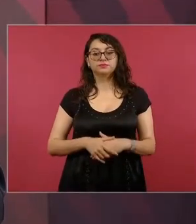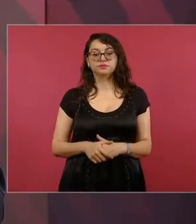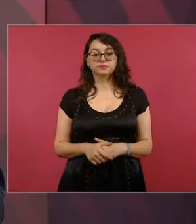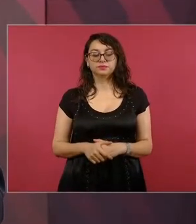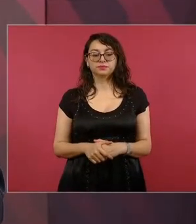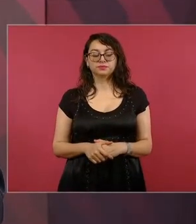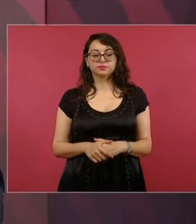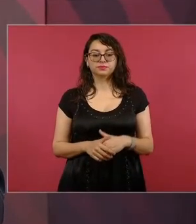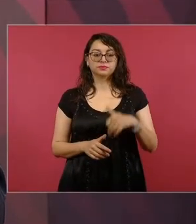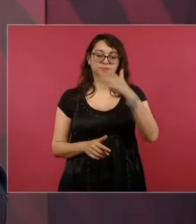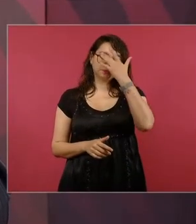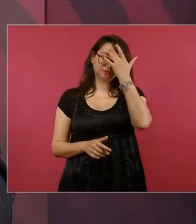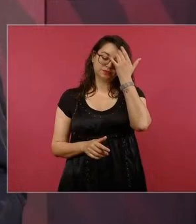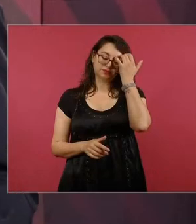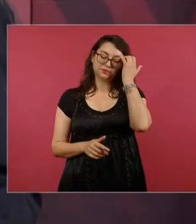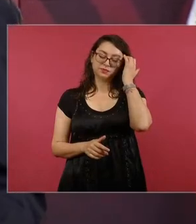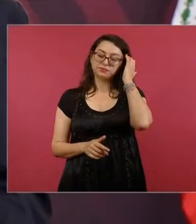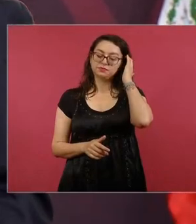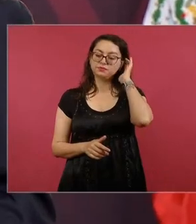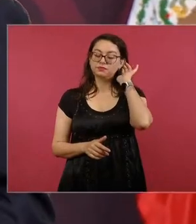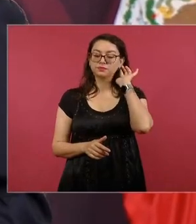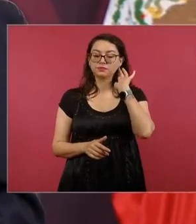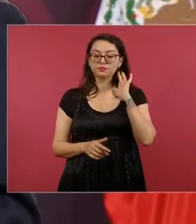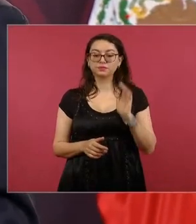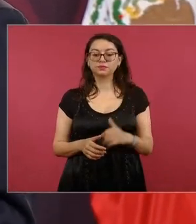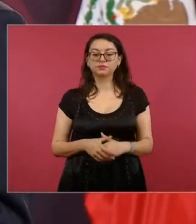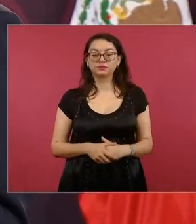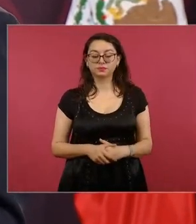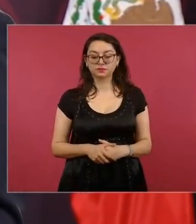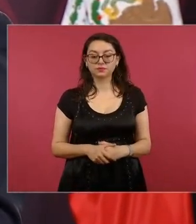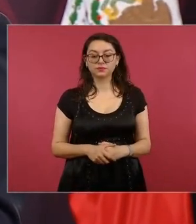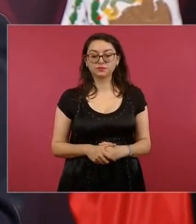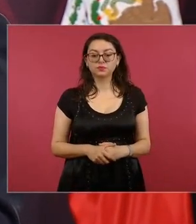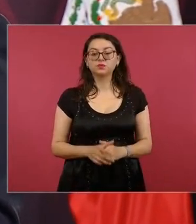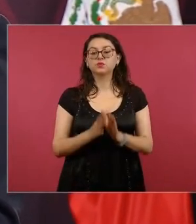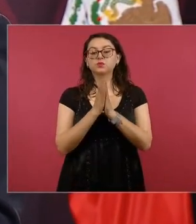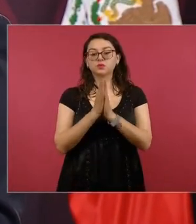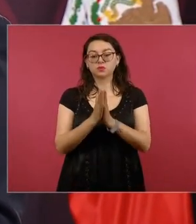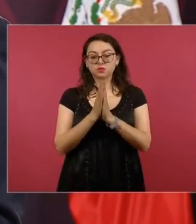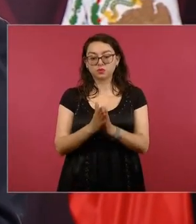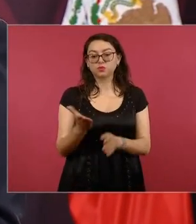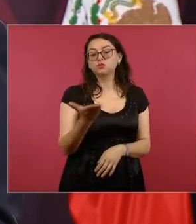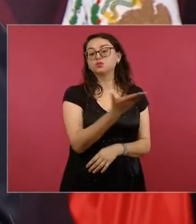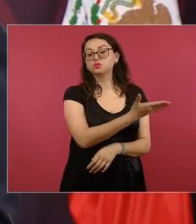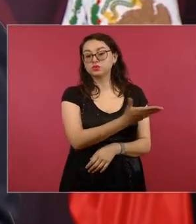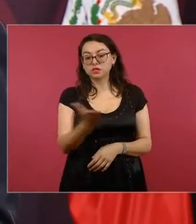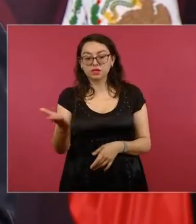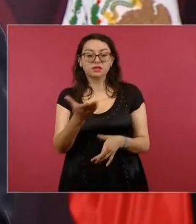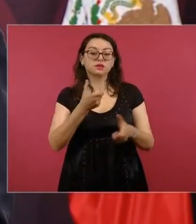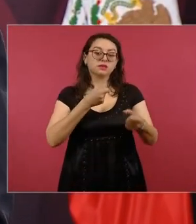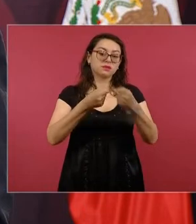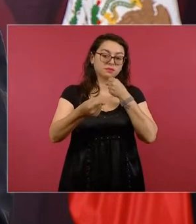Le pediría de manera respetuosa a los medios de información